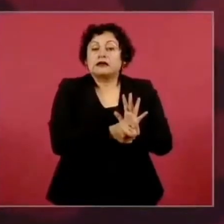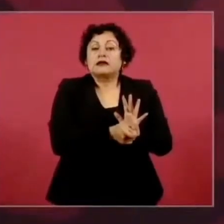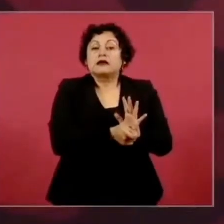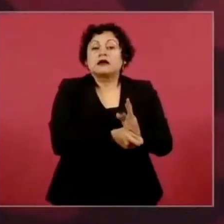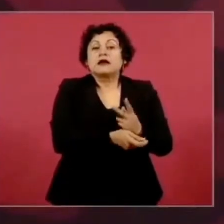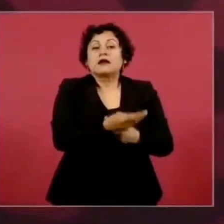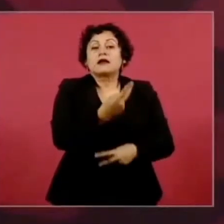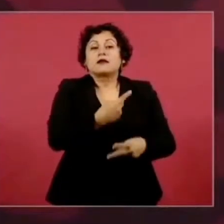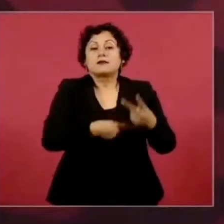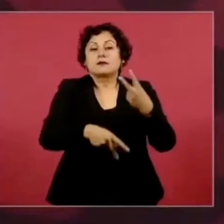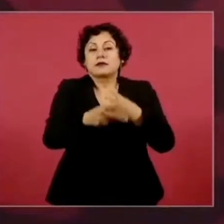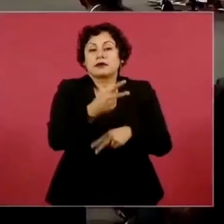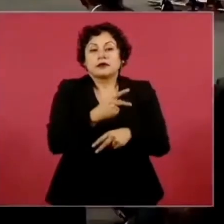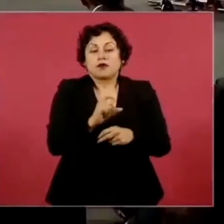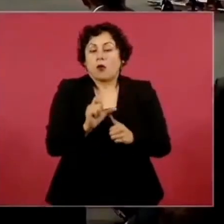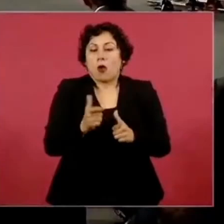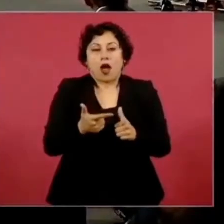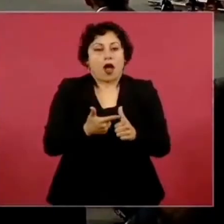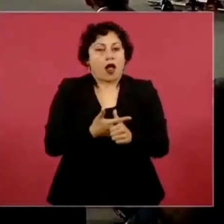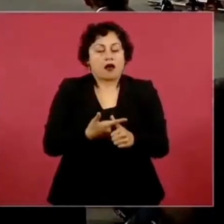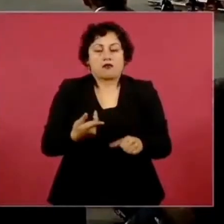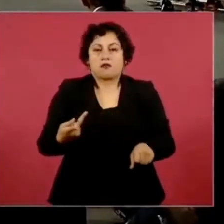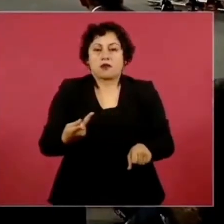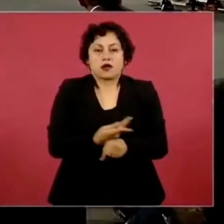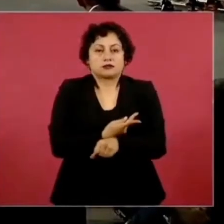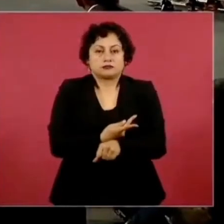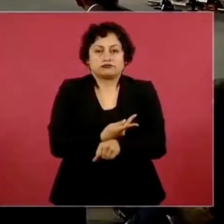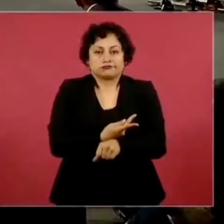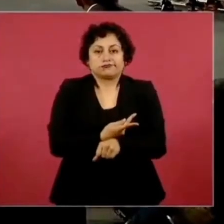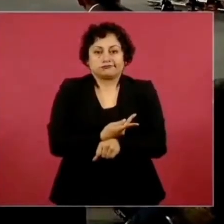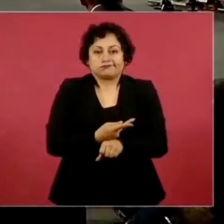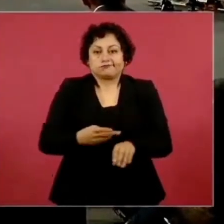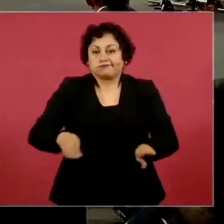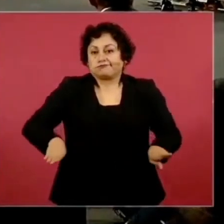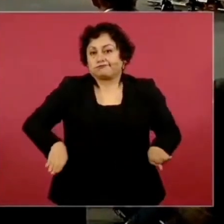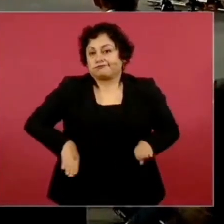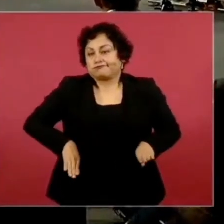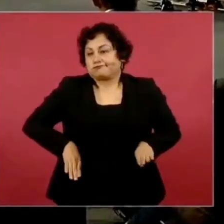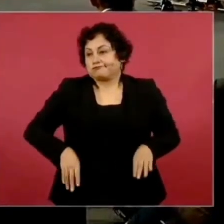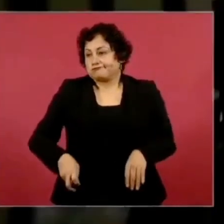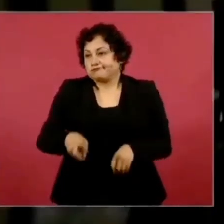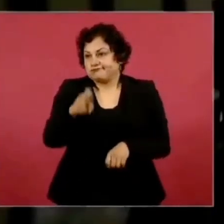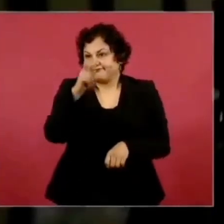una reacción conservadora muy fuerte.